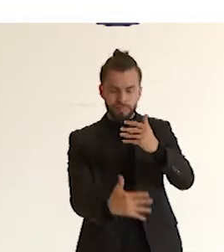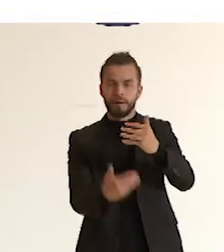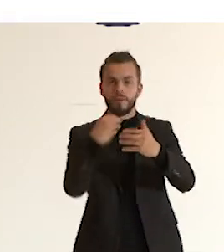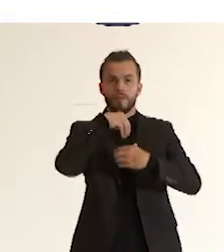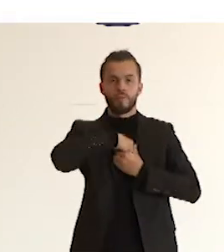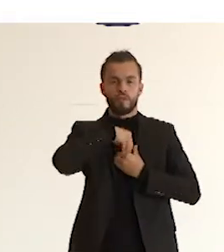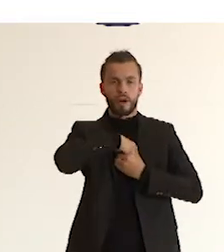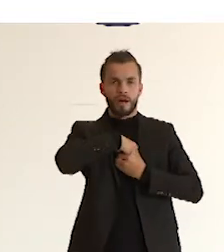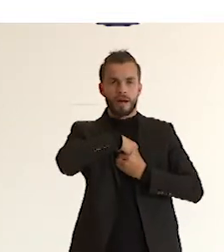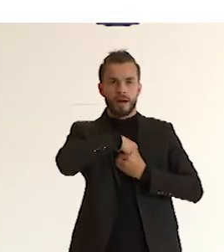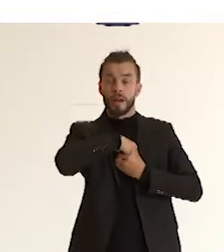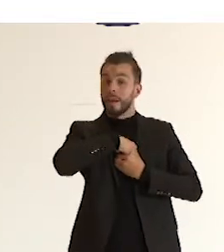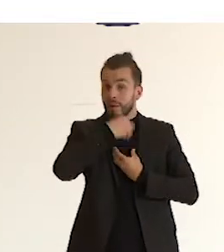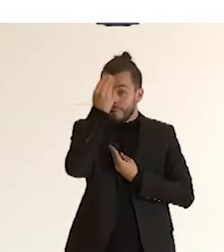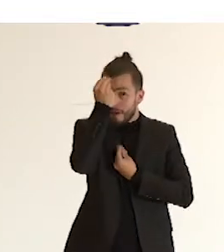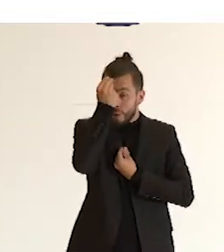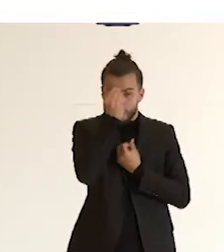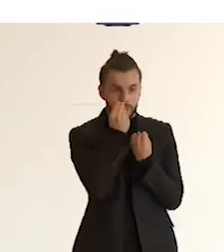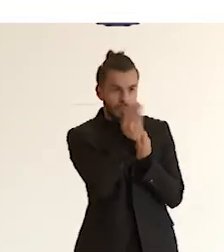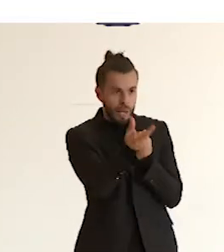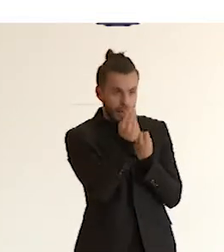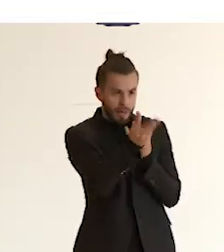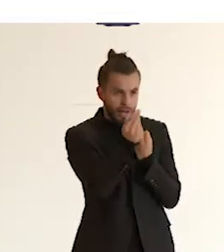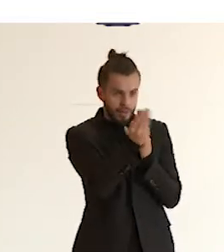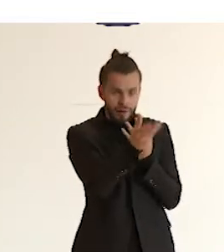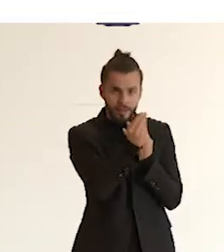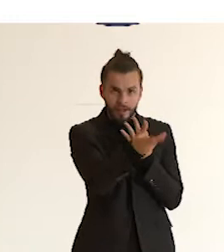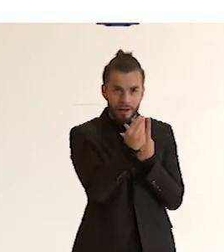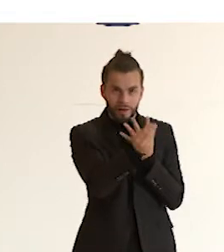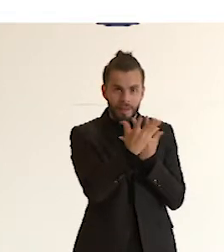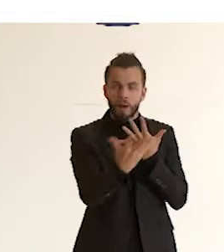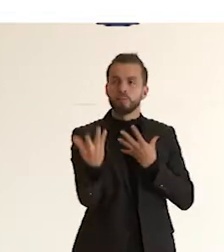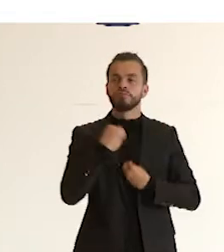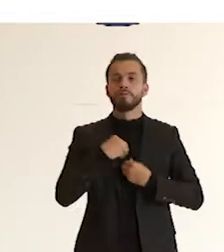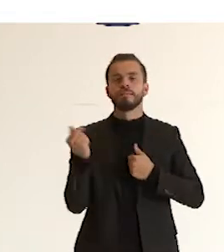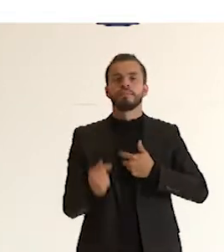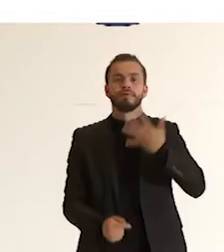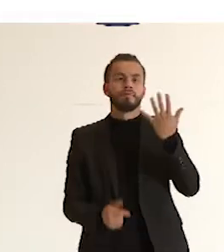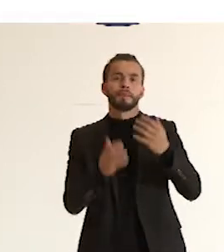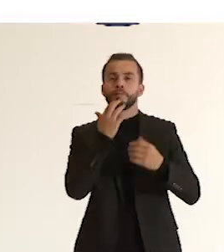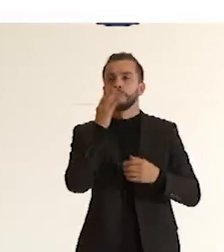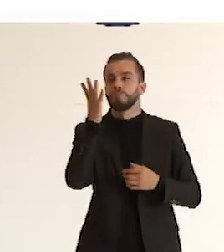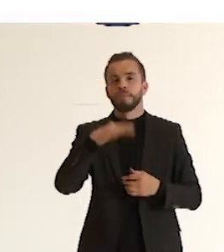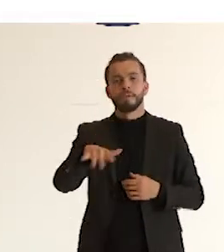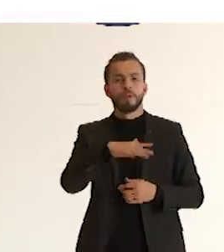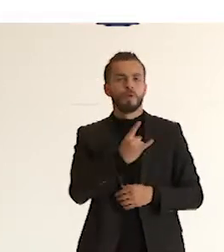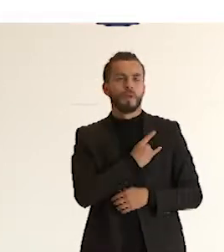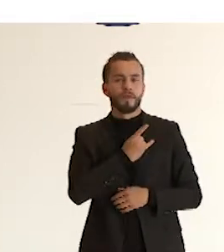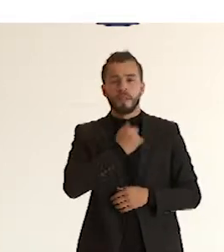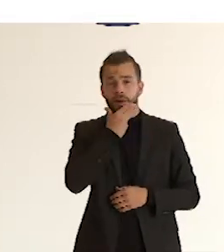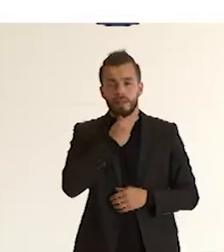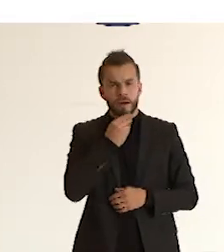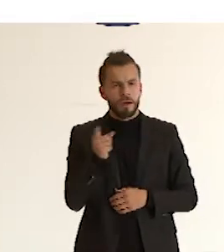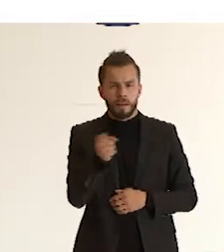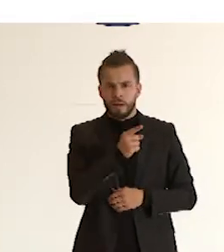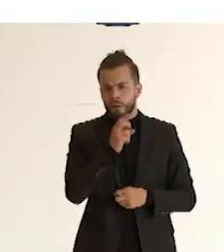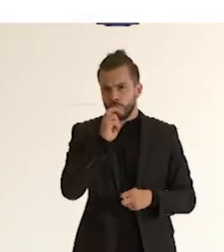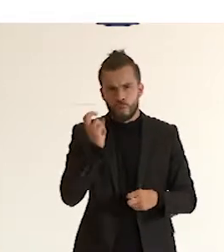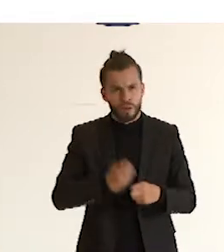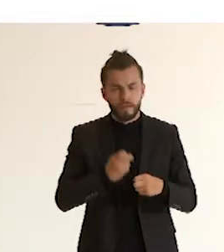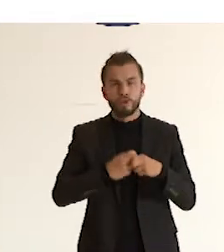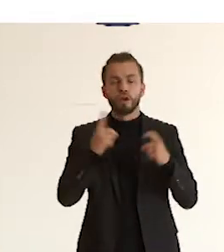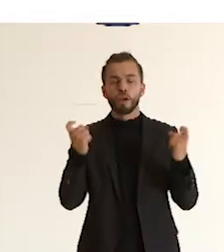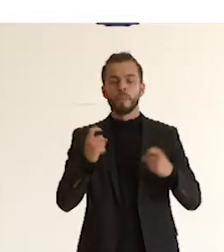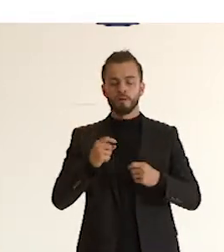que los estudiantes tengan eso como ustedes se imaginarán en él en un contexto como el de la universidad de los andes es muy difícil tener un acuerdo sobre